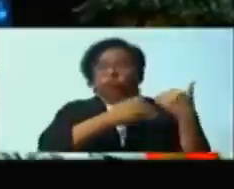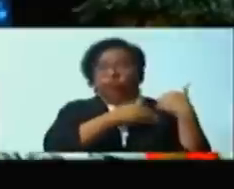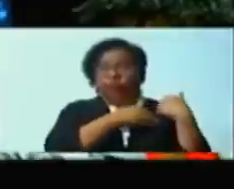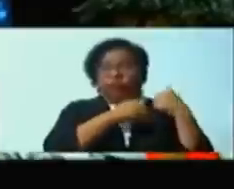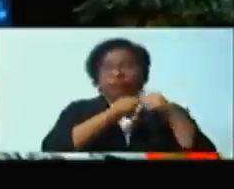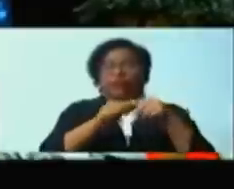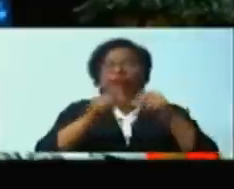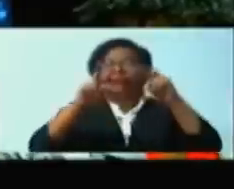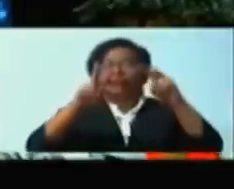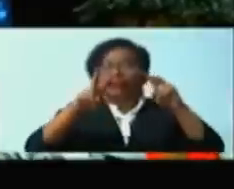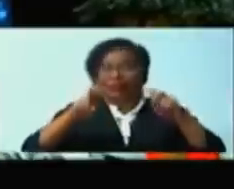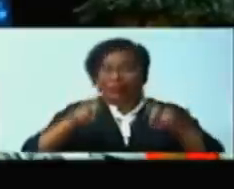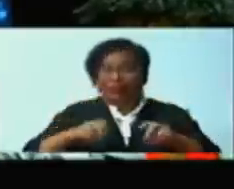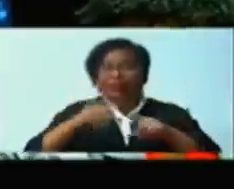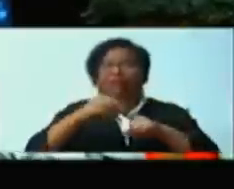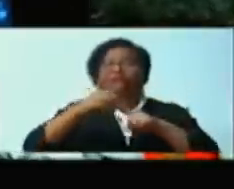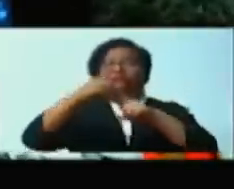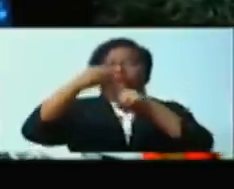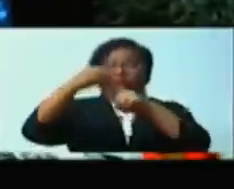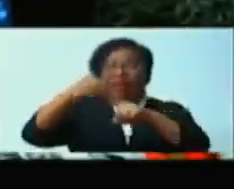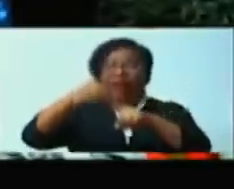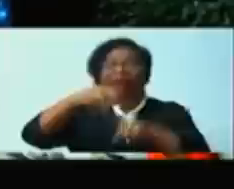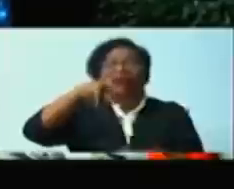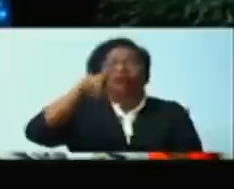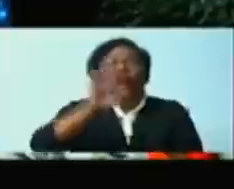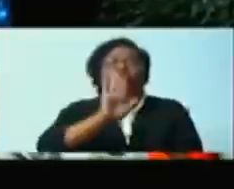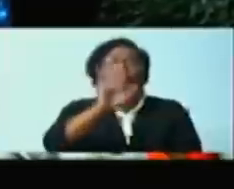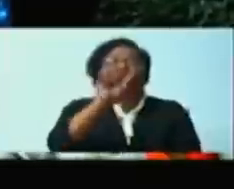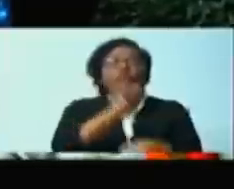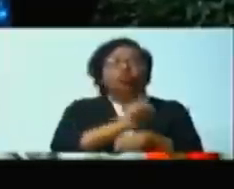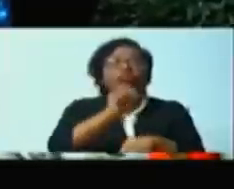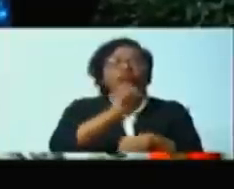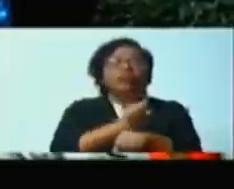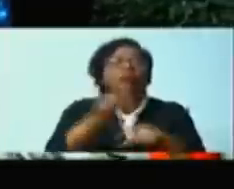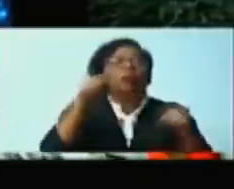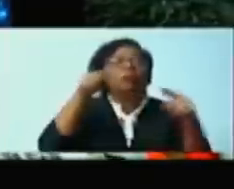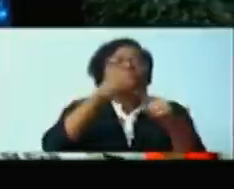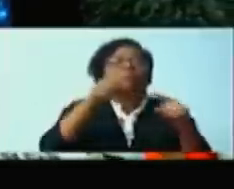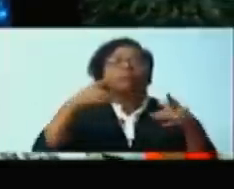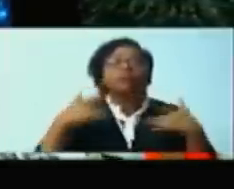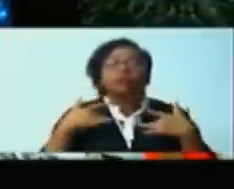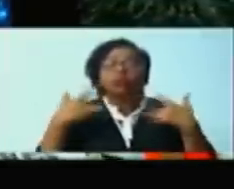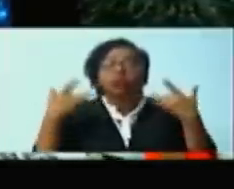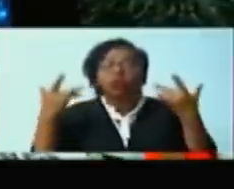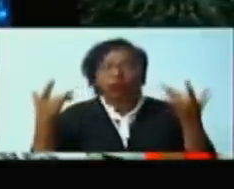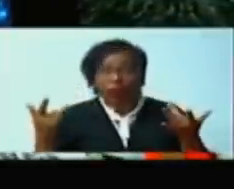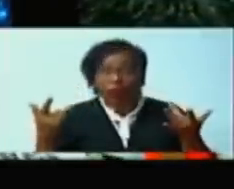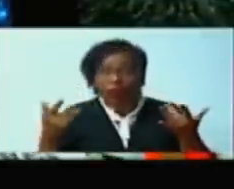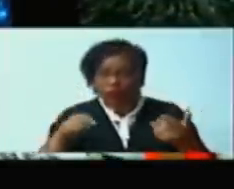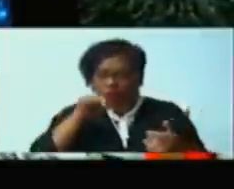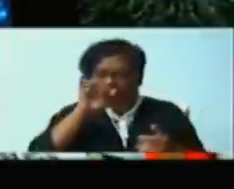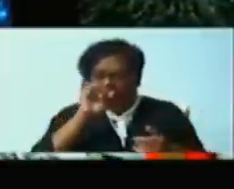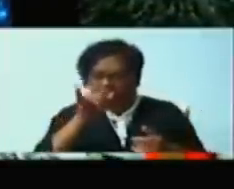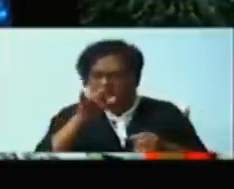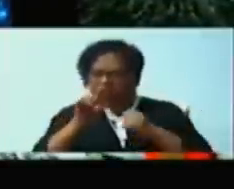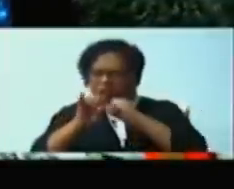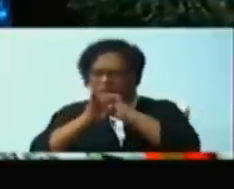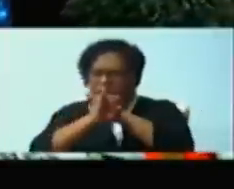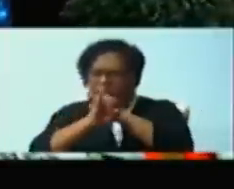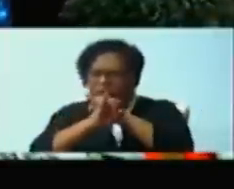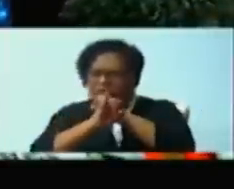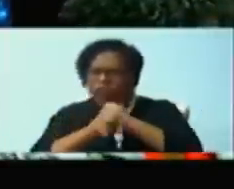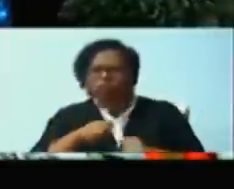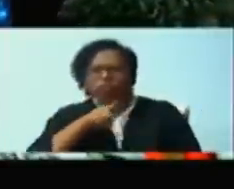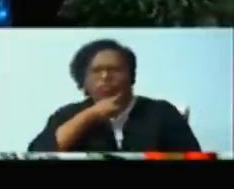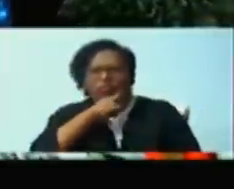es el de determinar si existen elementos que hayan incurrido el pleno como órgano que constituyen